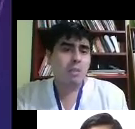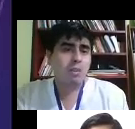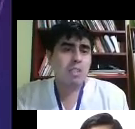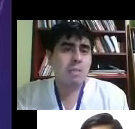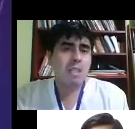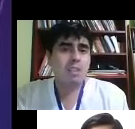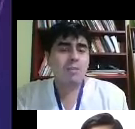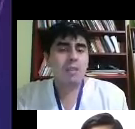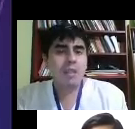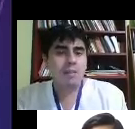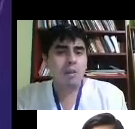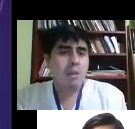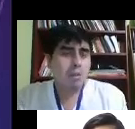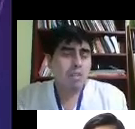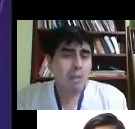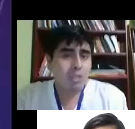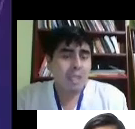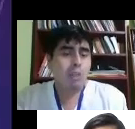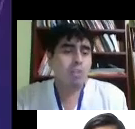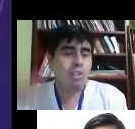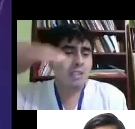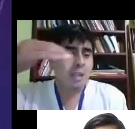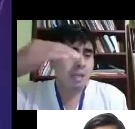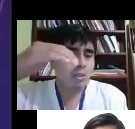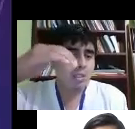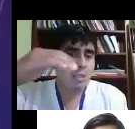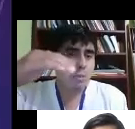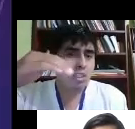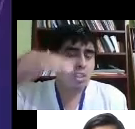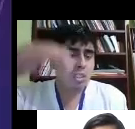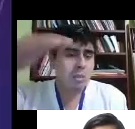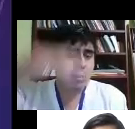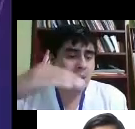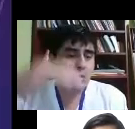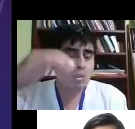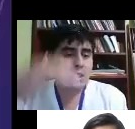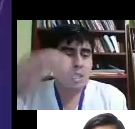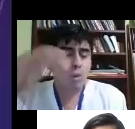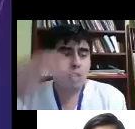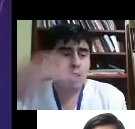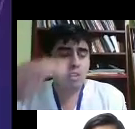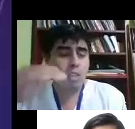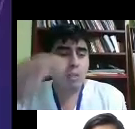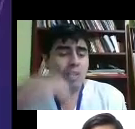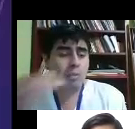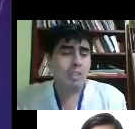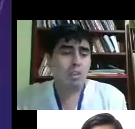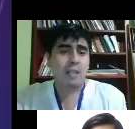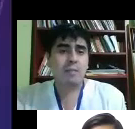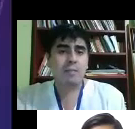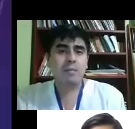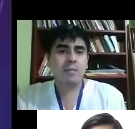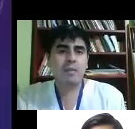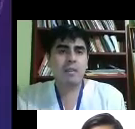vimos el procedimiento, ¿no? Ahí vemos el capotaje, cómo se utiliza la mano en esta posición y vibramos y en algunos casos ayudamos a